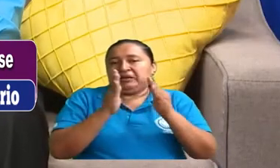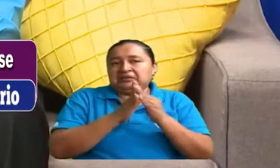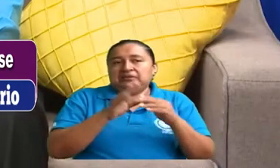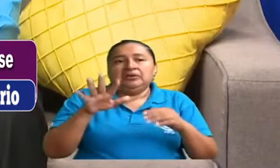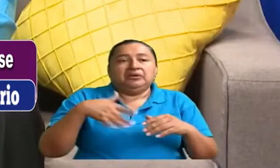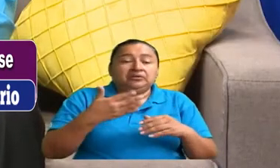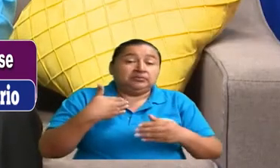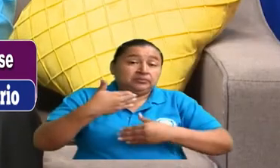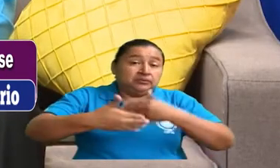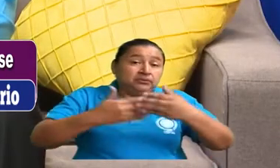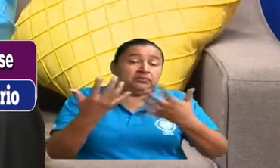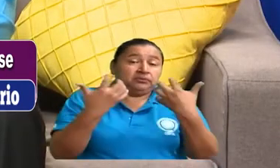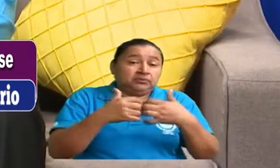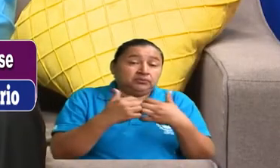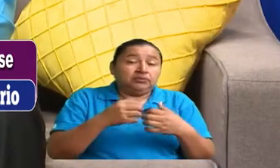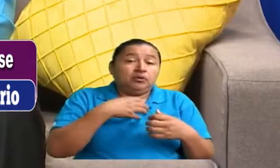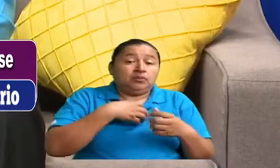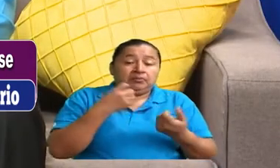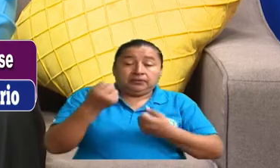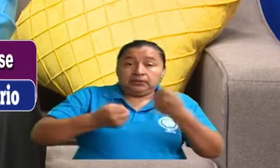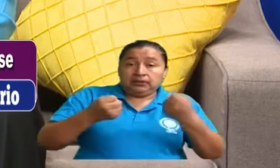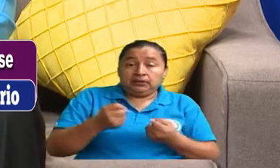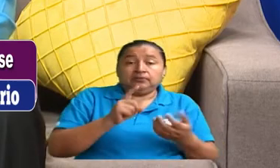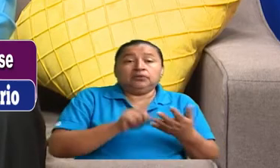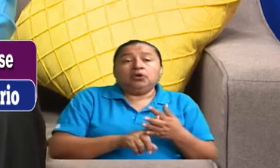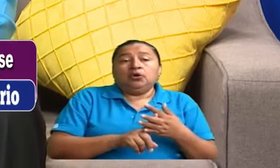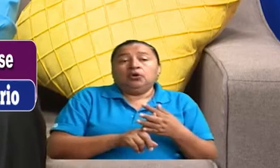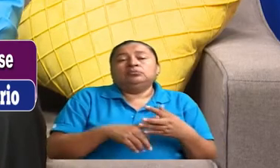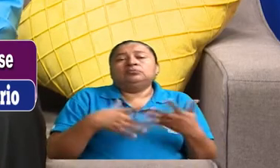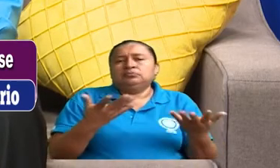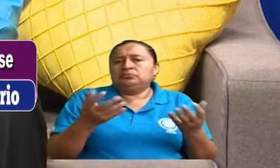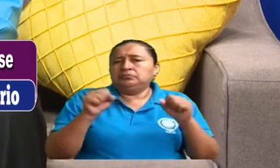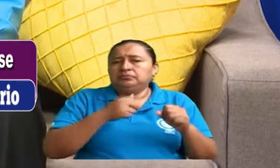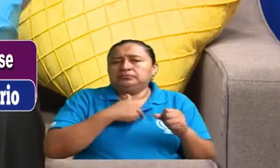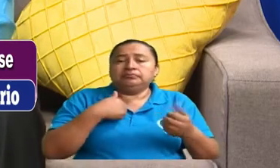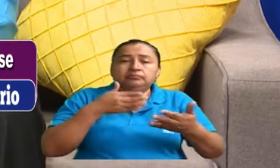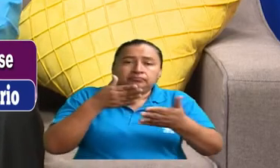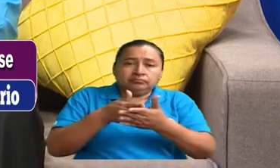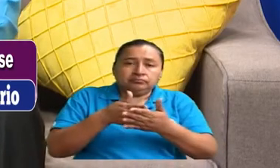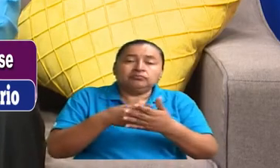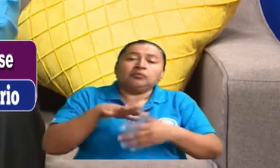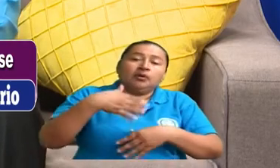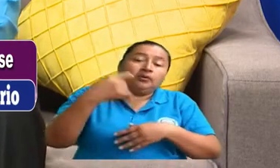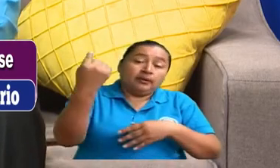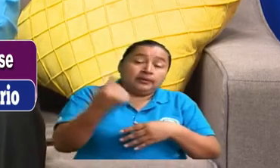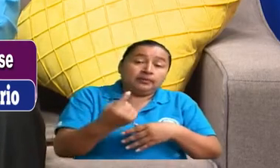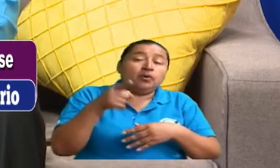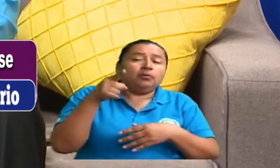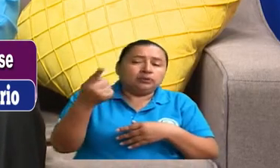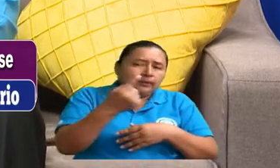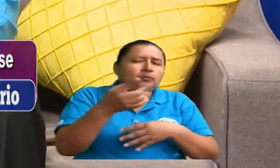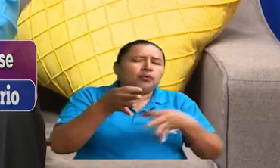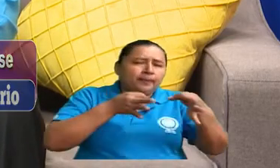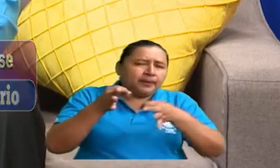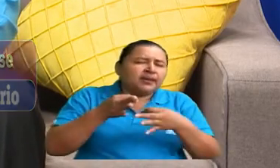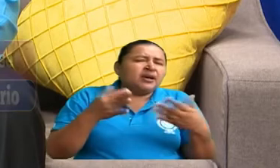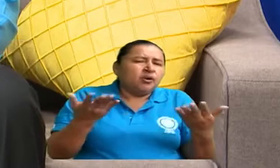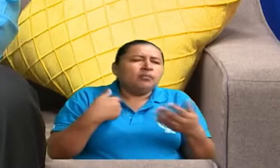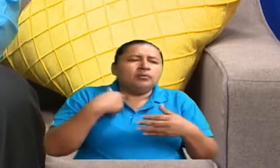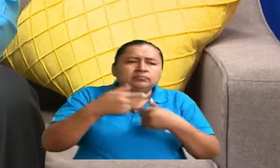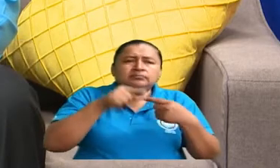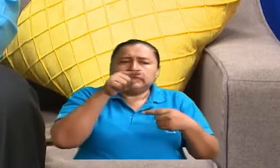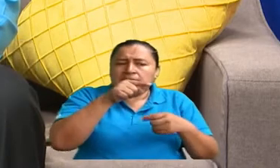son de procesos industriales o automovilísticos. Pues hacemos una pausa y al volver quisiera que nos explique cómo llegamos a este